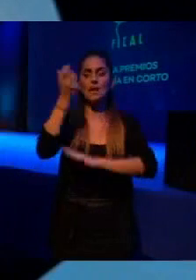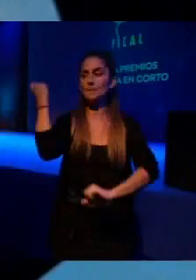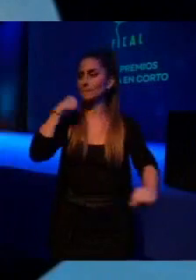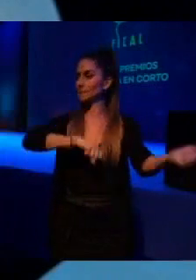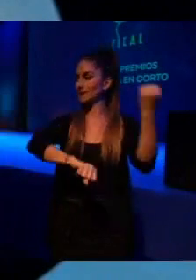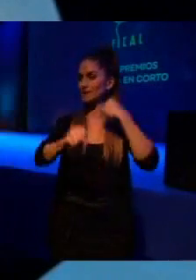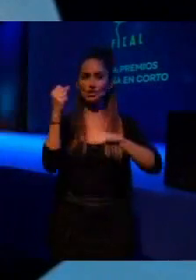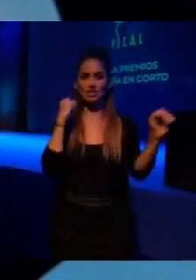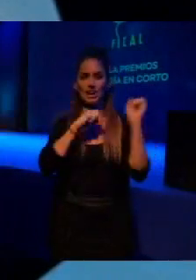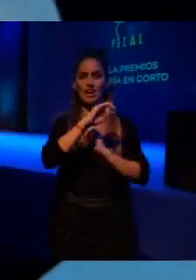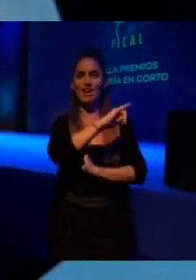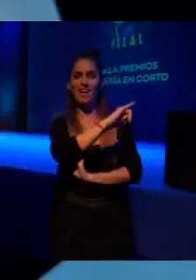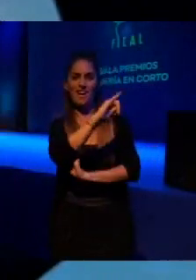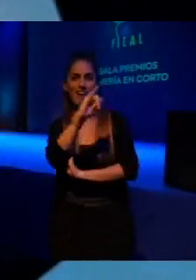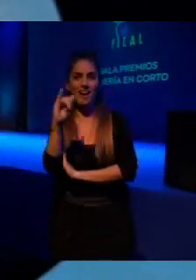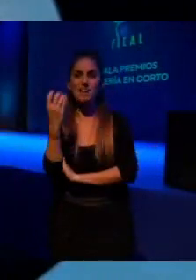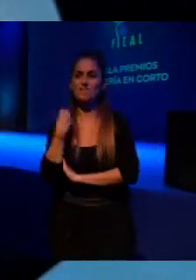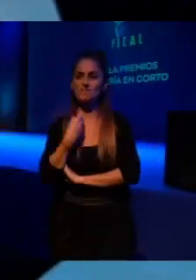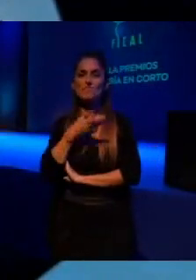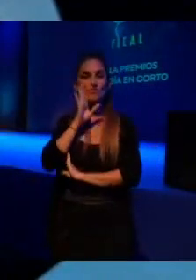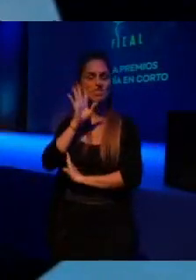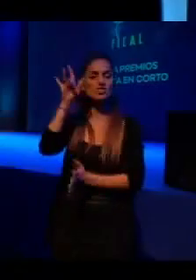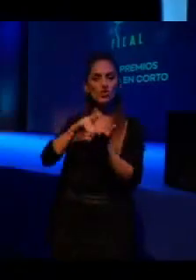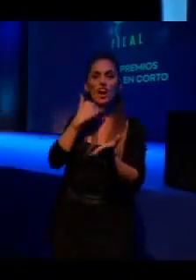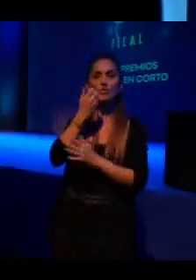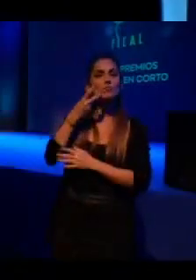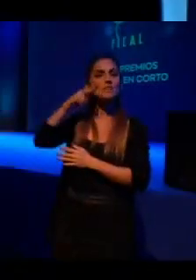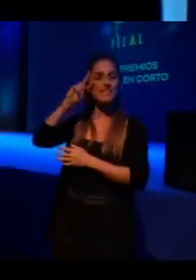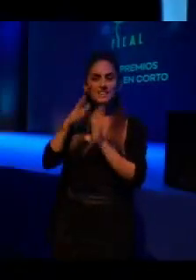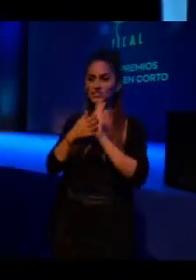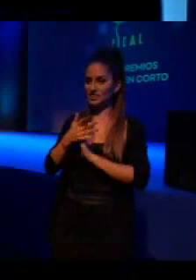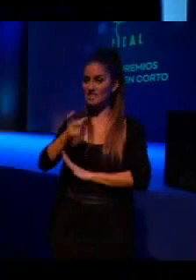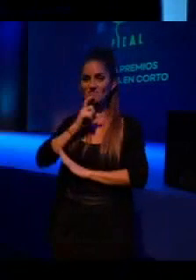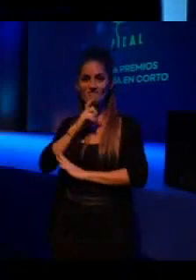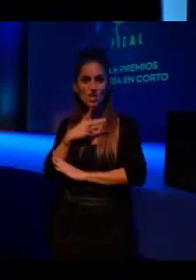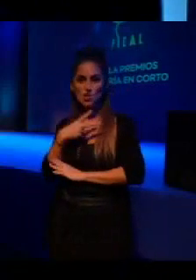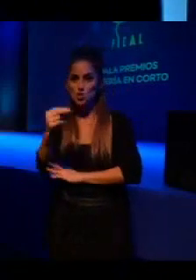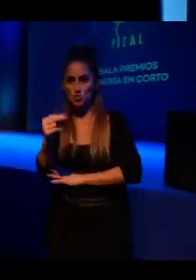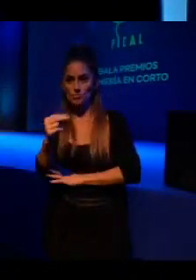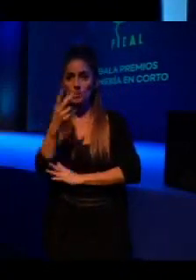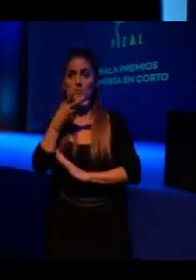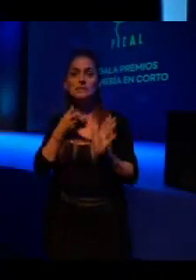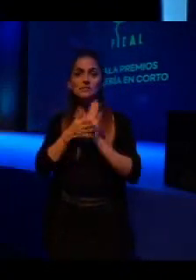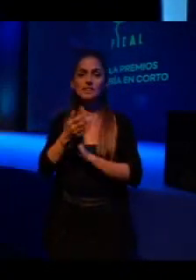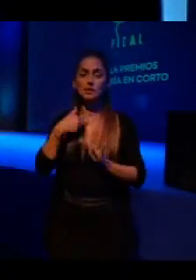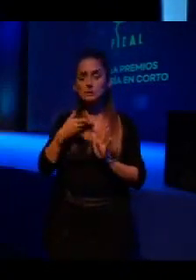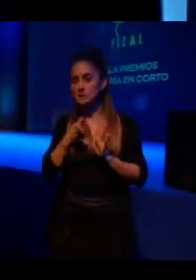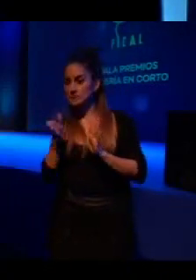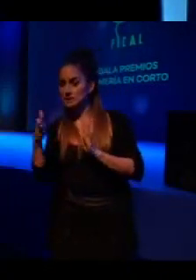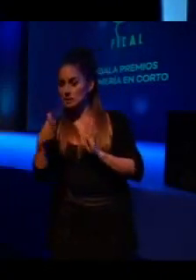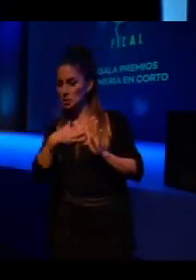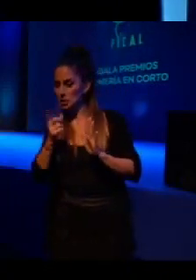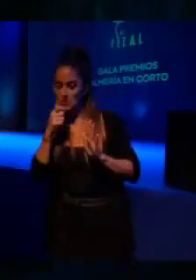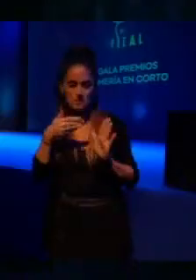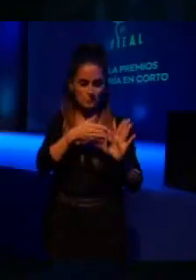que tenían mucho que ver con lo que habías hecho. Y qué difícil es decir que no a cosas y decir, bueno, yo no quiero ir por aquí, quiero ir por allá, y saber